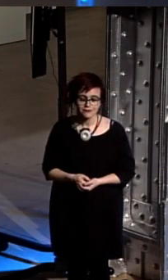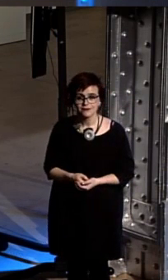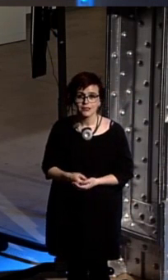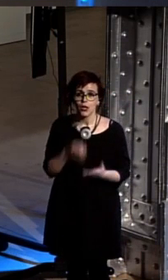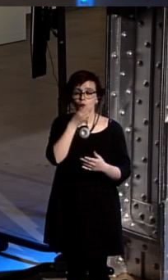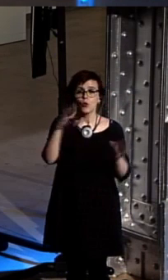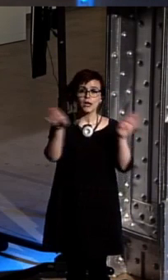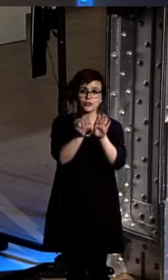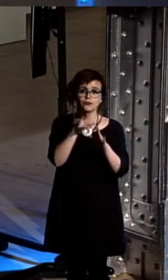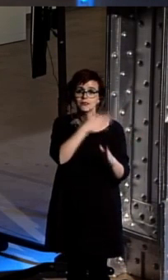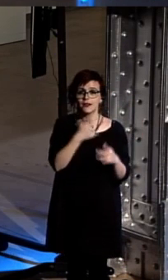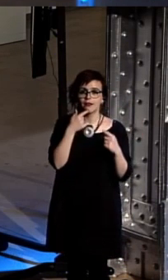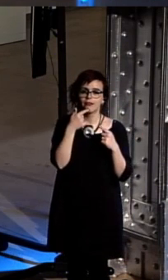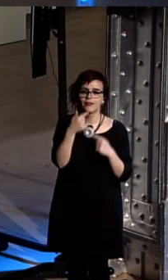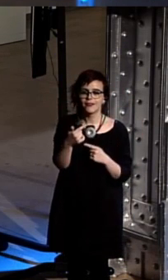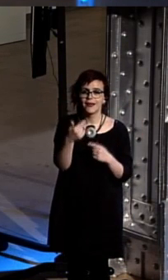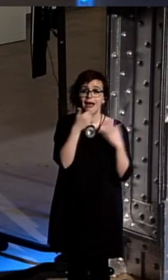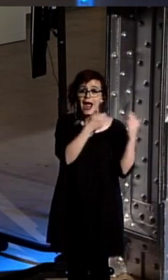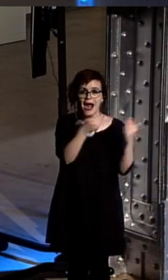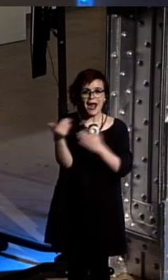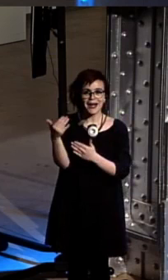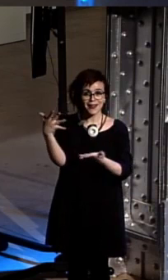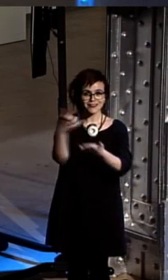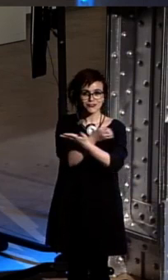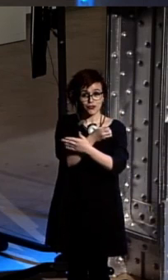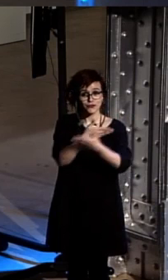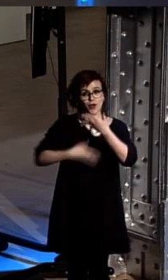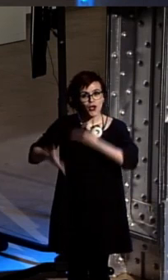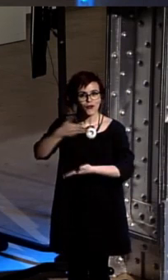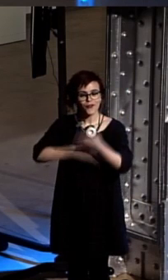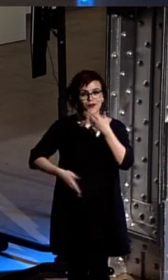Buenas noches. Quería primero agradecer a todos por su fantástica colaboración.